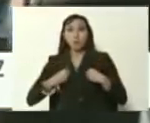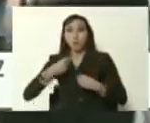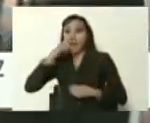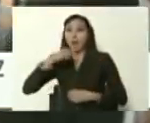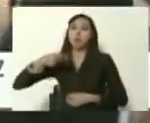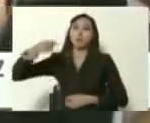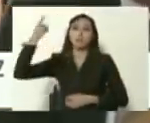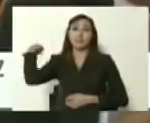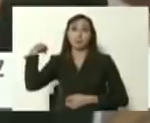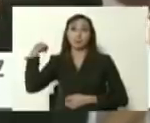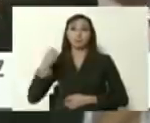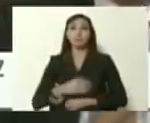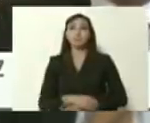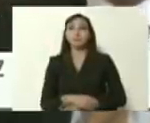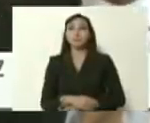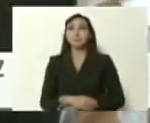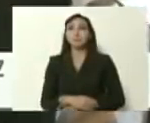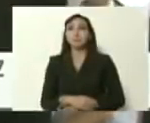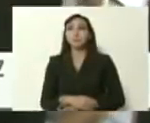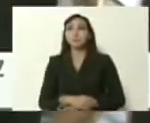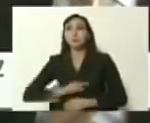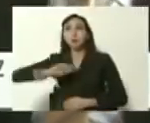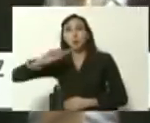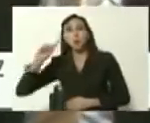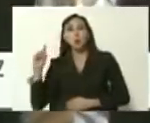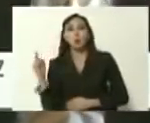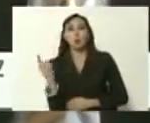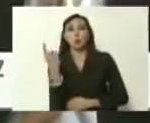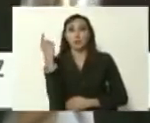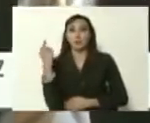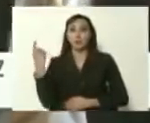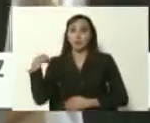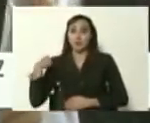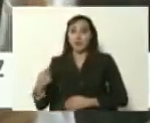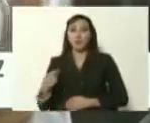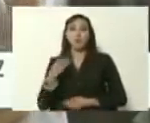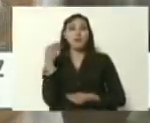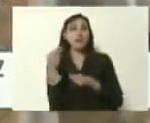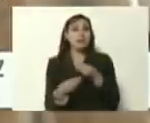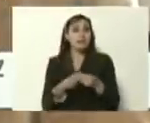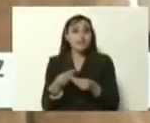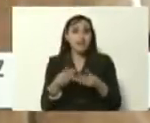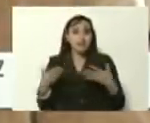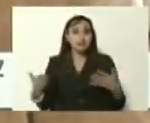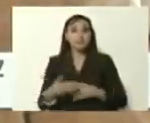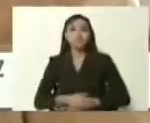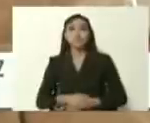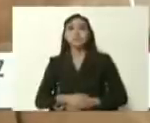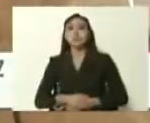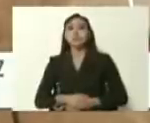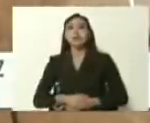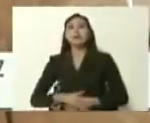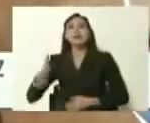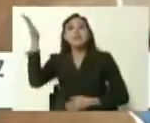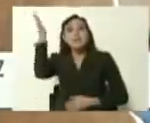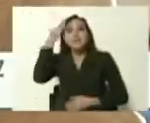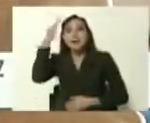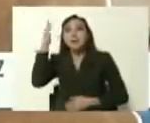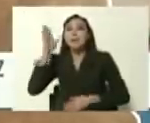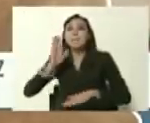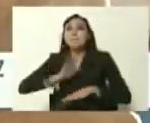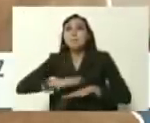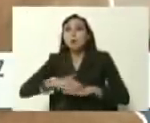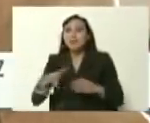pasado. Lo primero que tenemos que hacer es comprender el porqué